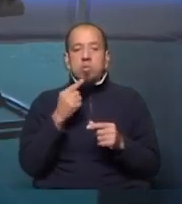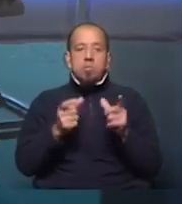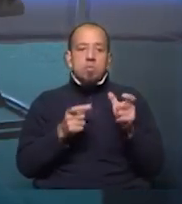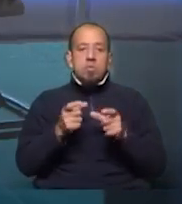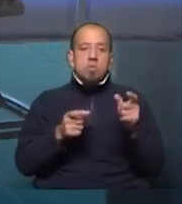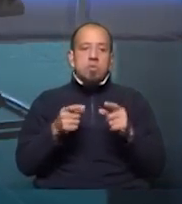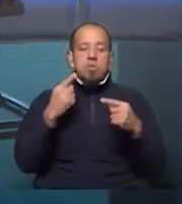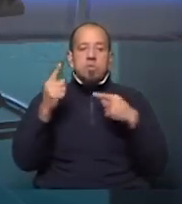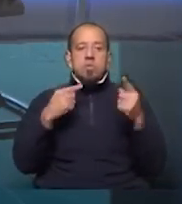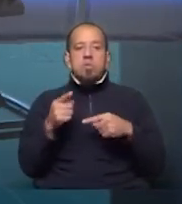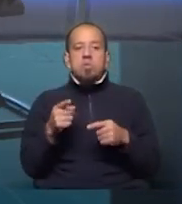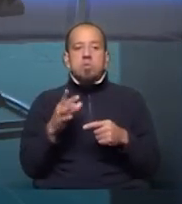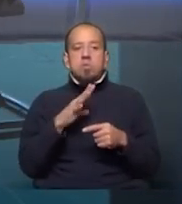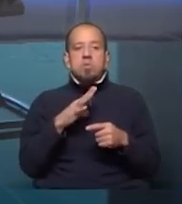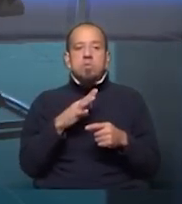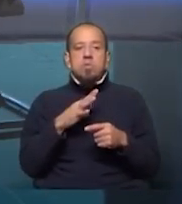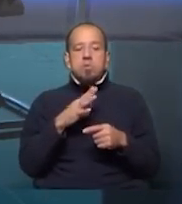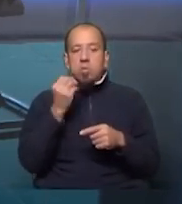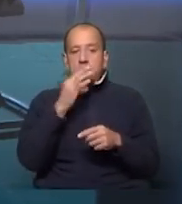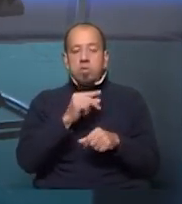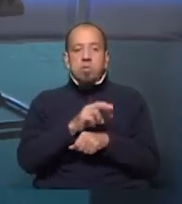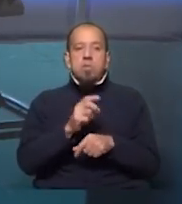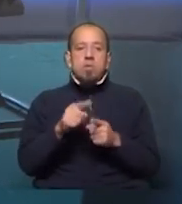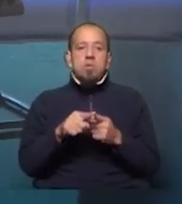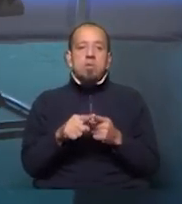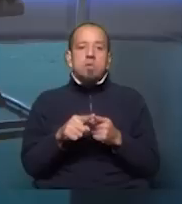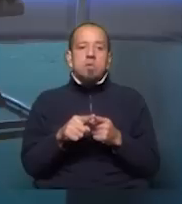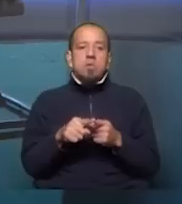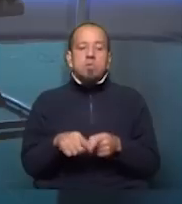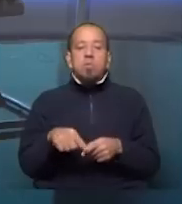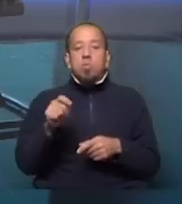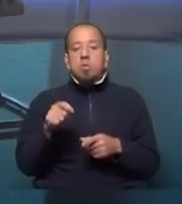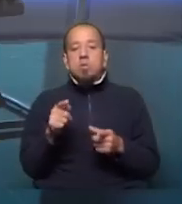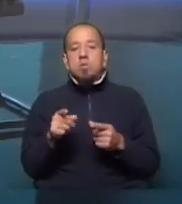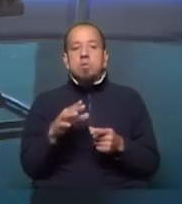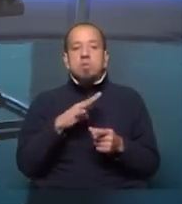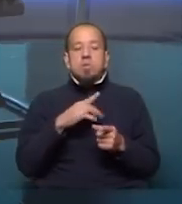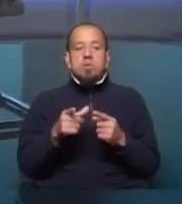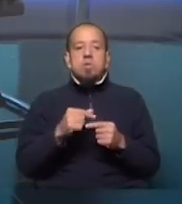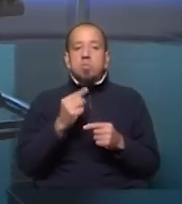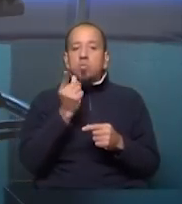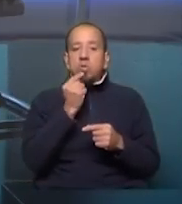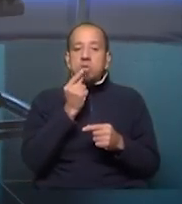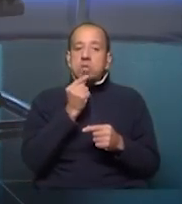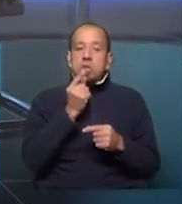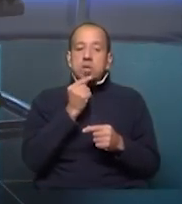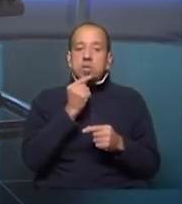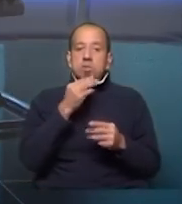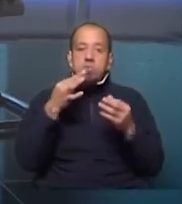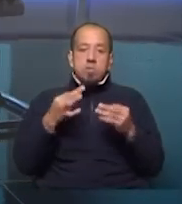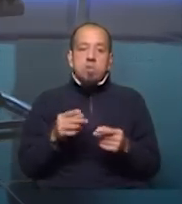en distintos lados había buenos Fiscales había buenos jefes había buenos policías se trabajó muy